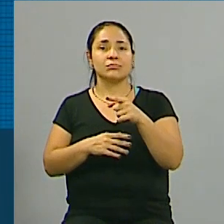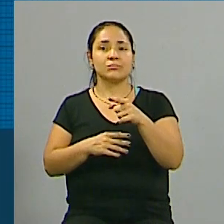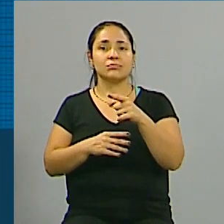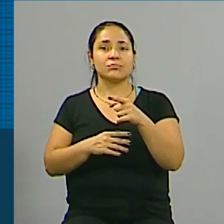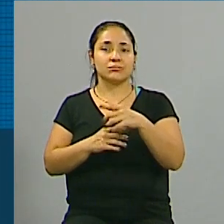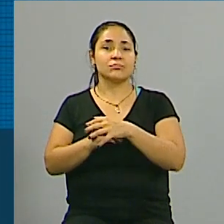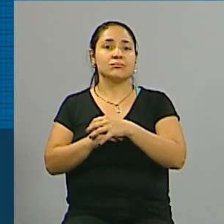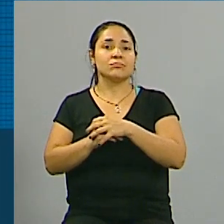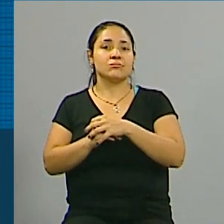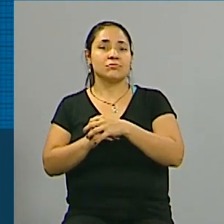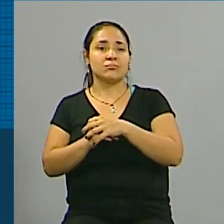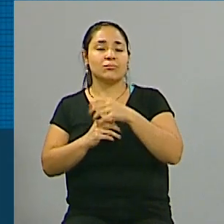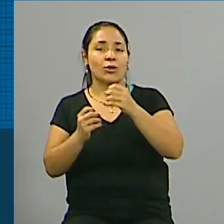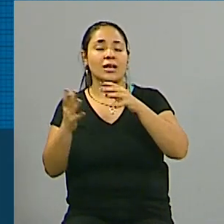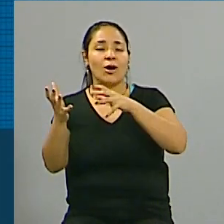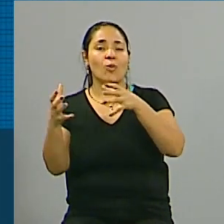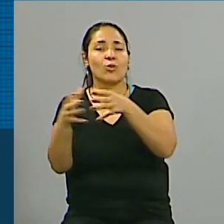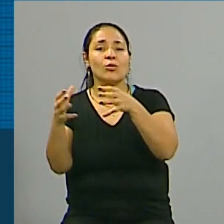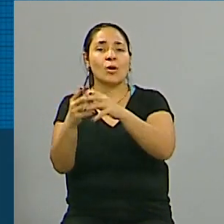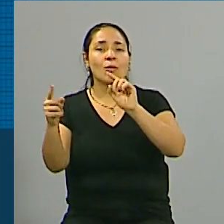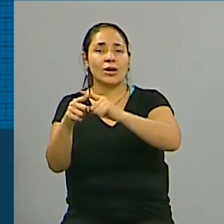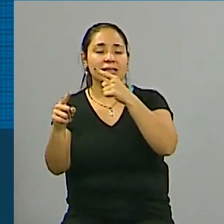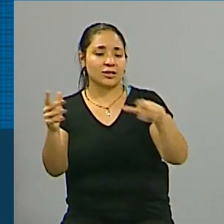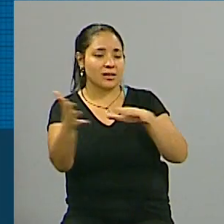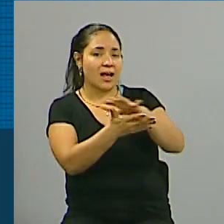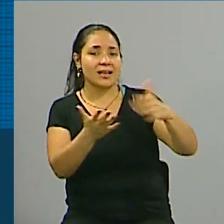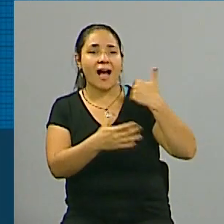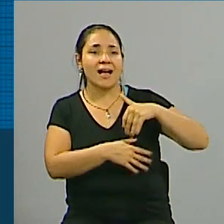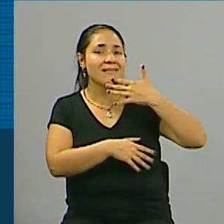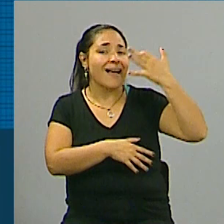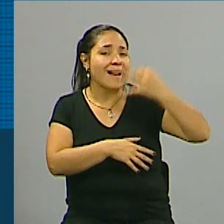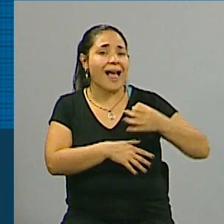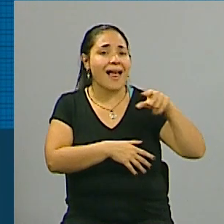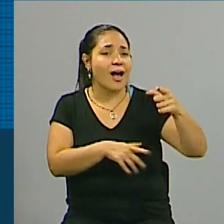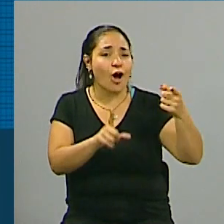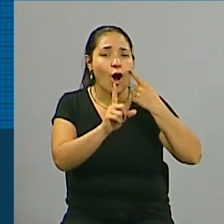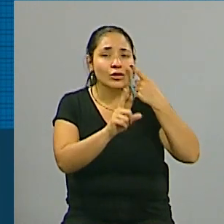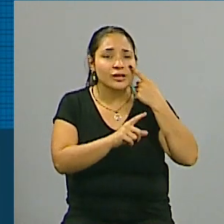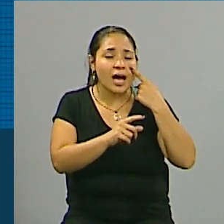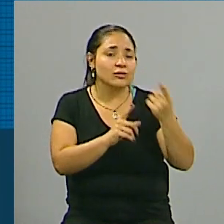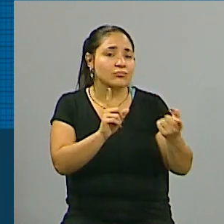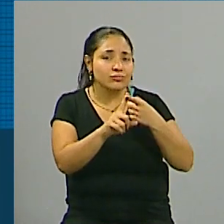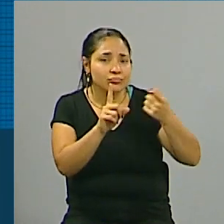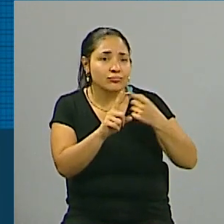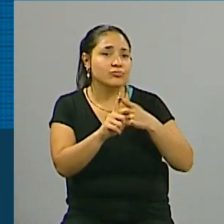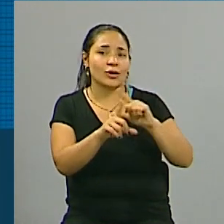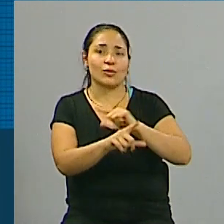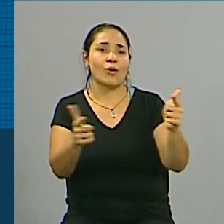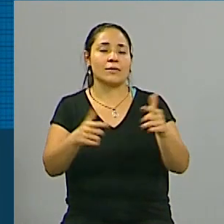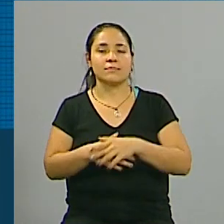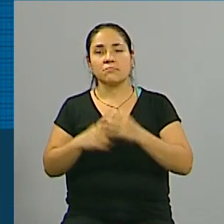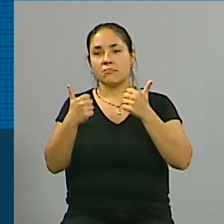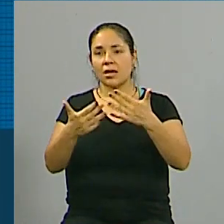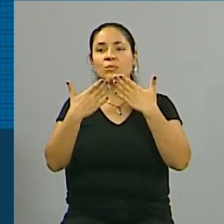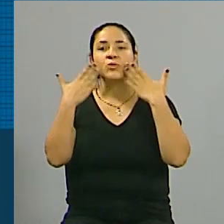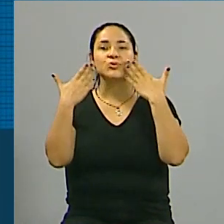de la dirigencia política a la realidad argentina y el contexto. Sin duda. Bueno, Facundo, te agradecemos